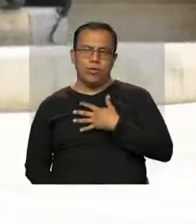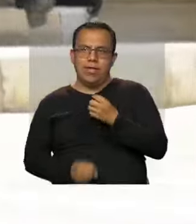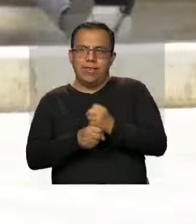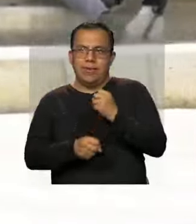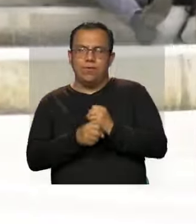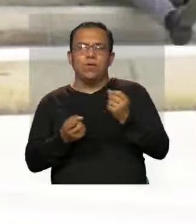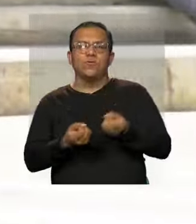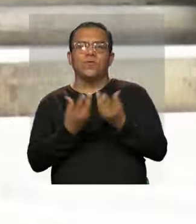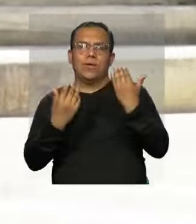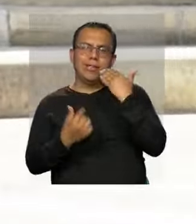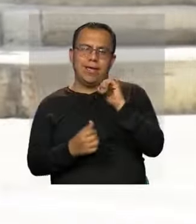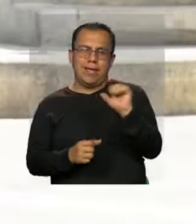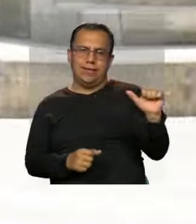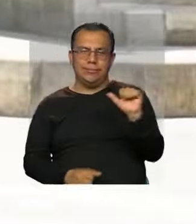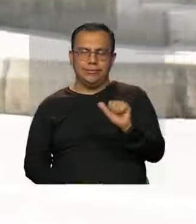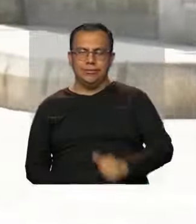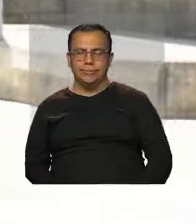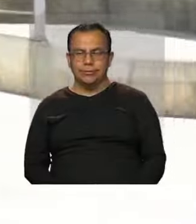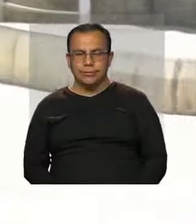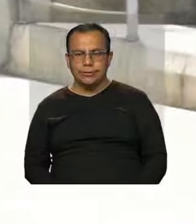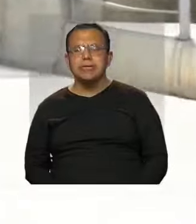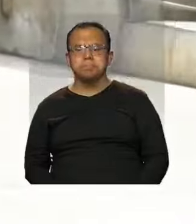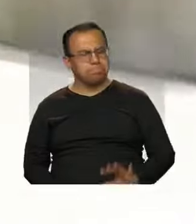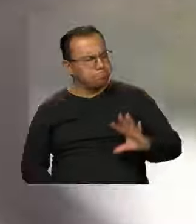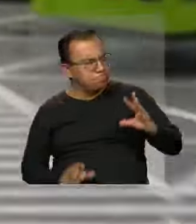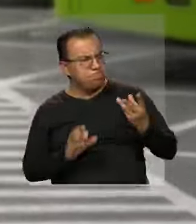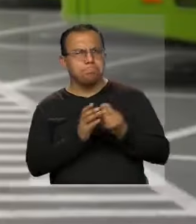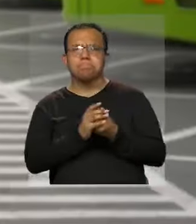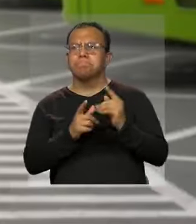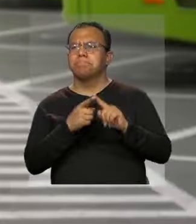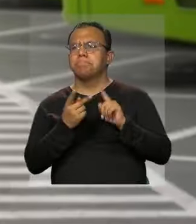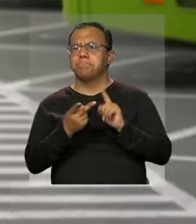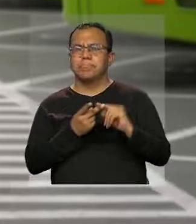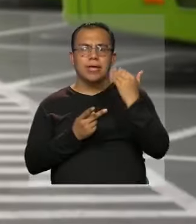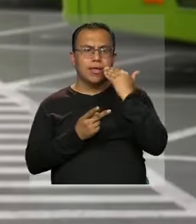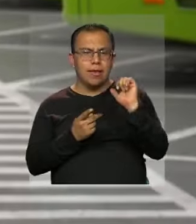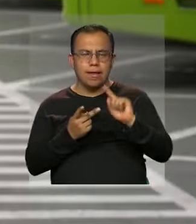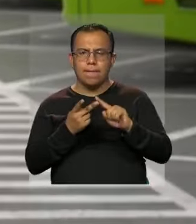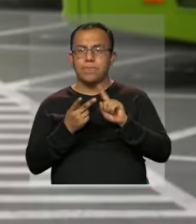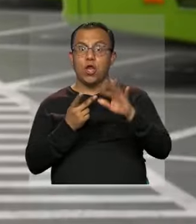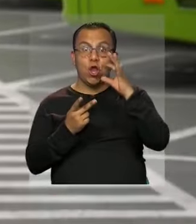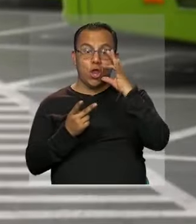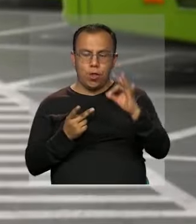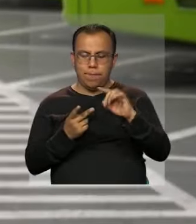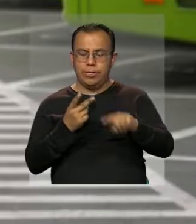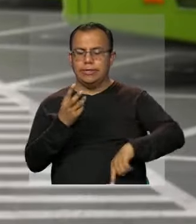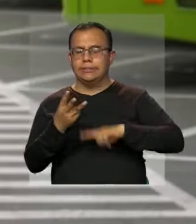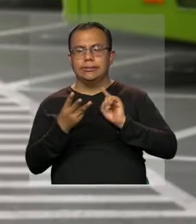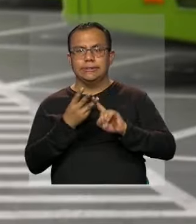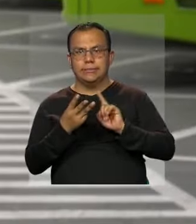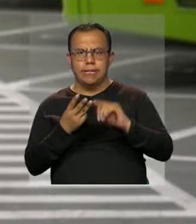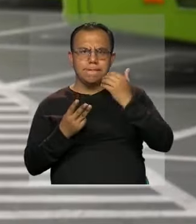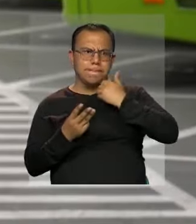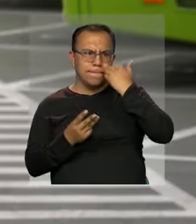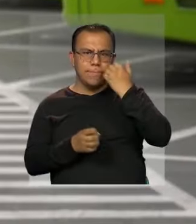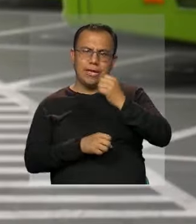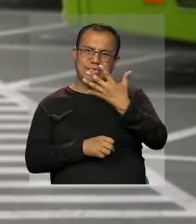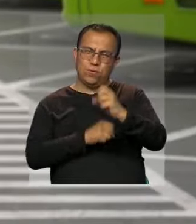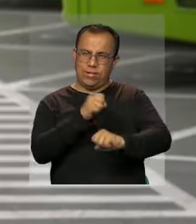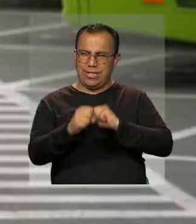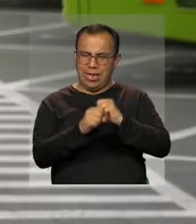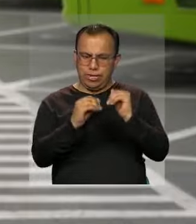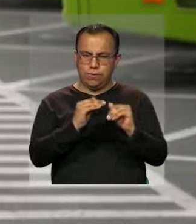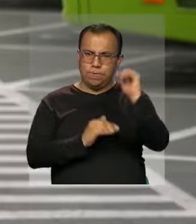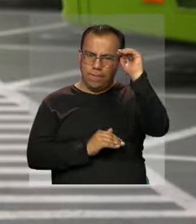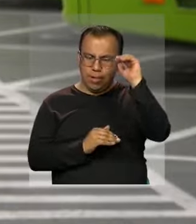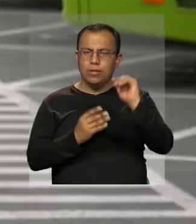a todas las personas. Somos incluyentes, tenemos mujeres, tenemos hombres, tenemos personas mayores de 50 años,